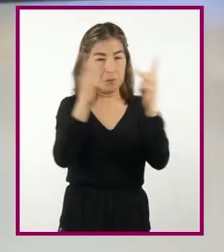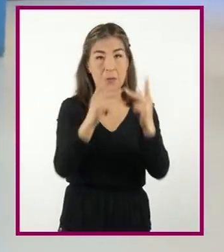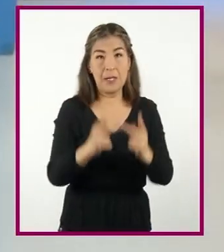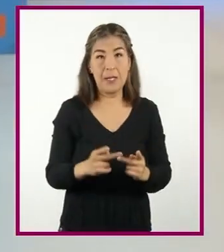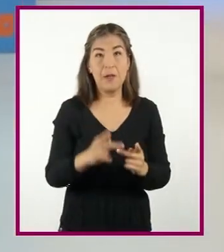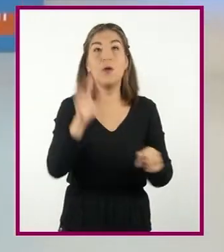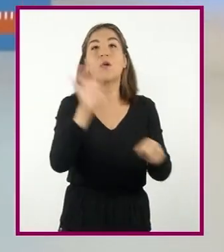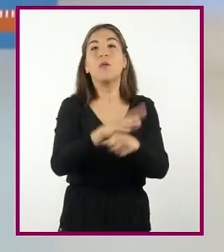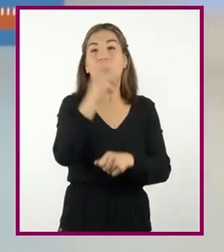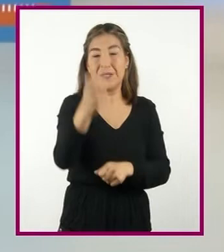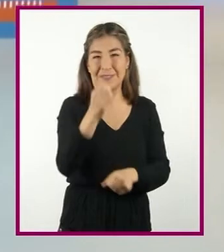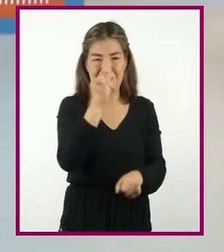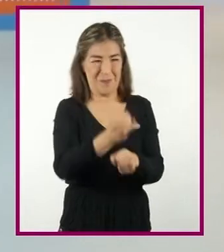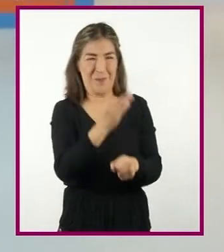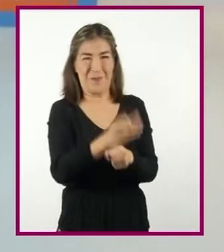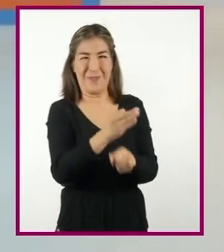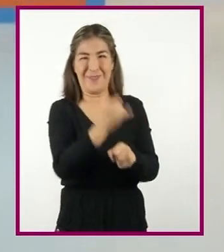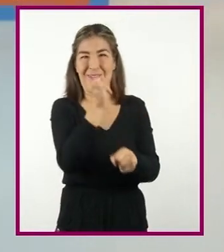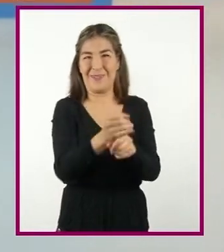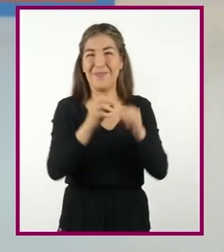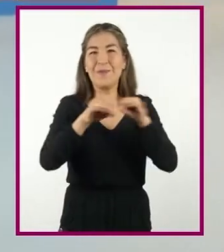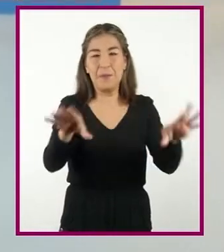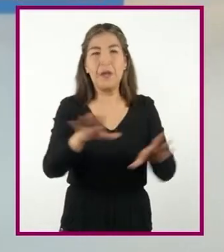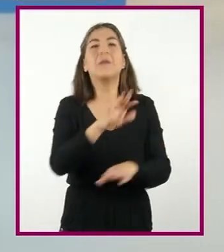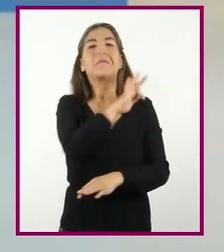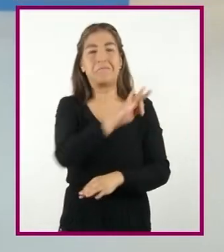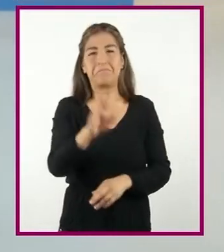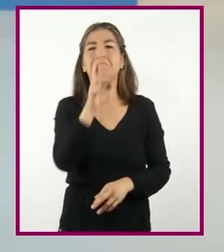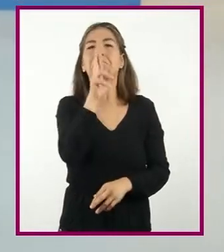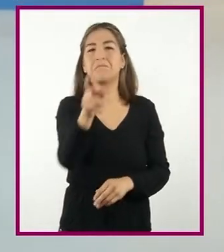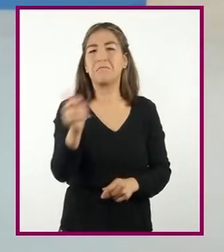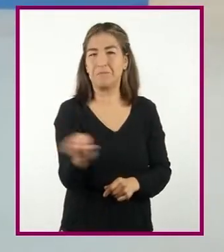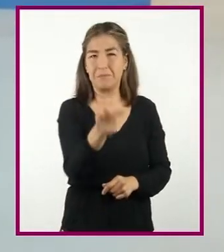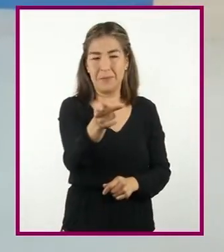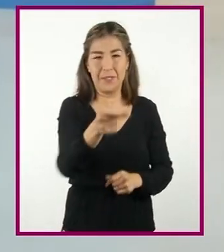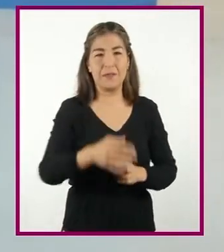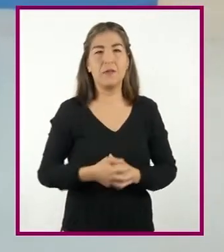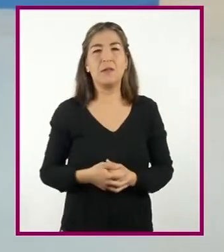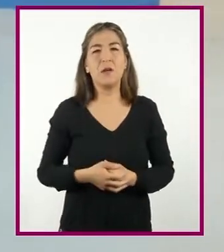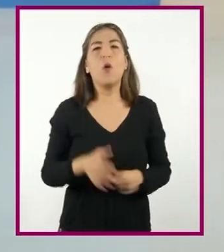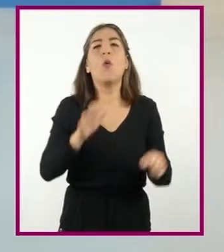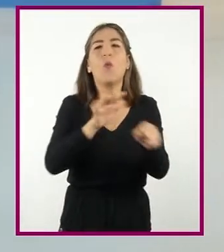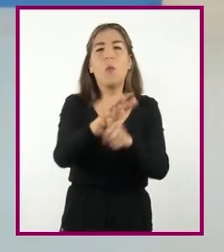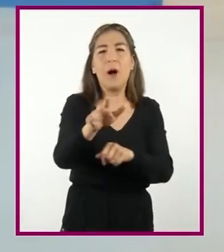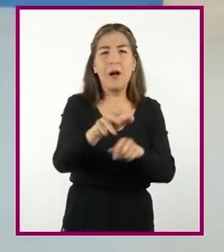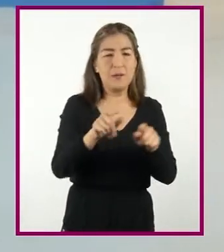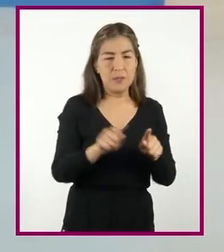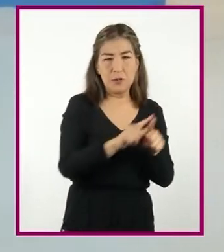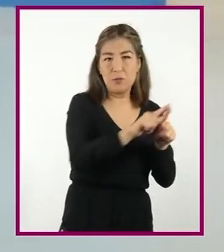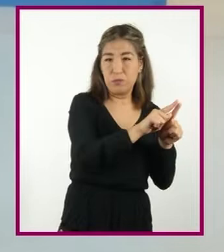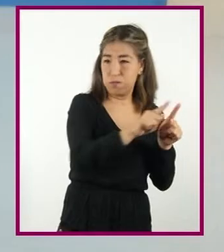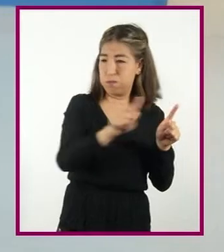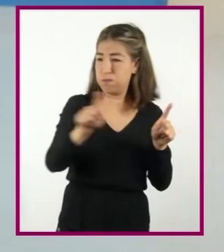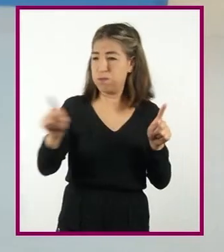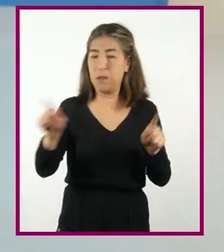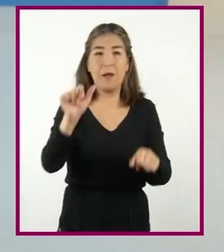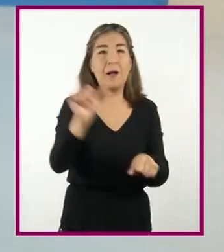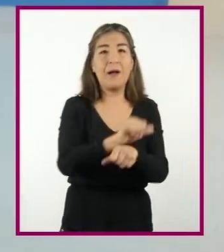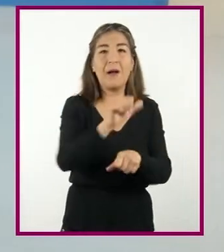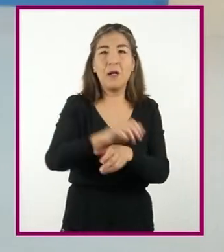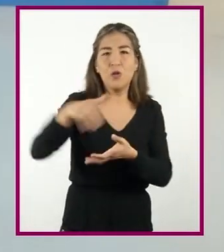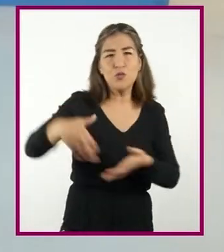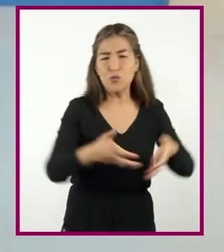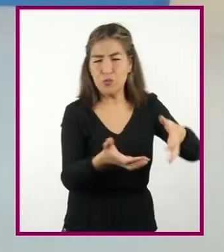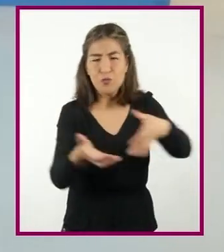lo tanto, con esta información ya podemos responder la pregunta: ¿cuál es la distancia que el automóvil recorre en